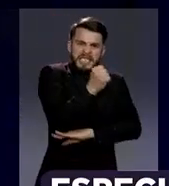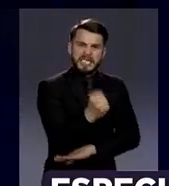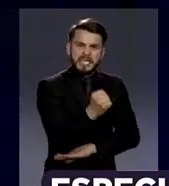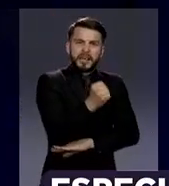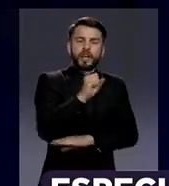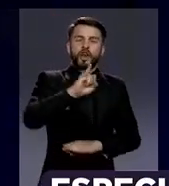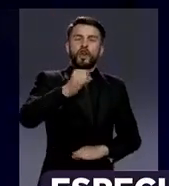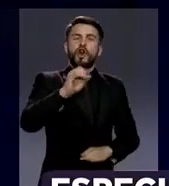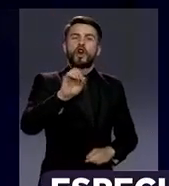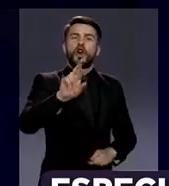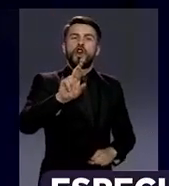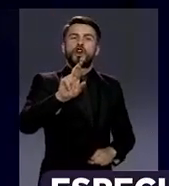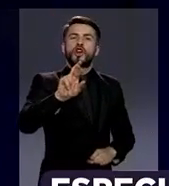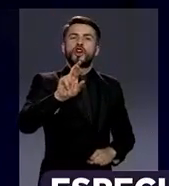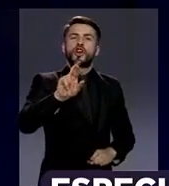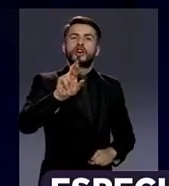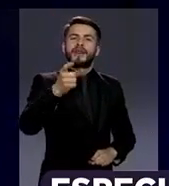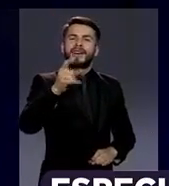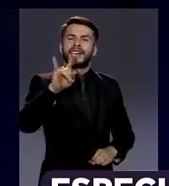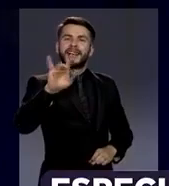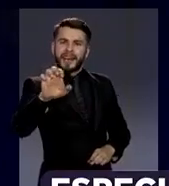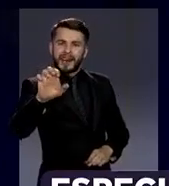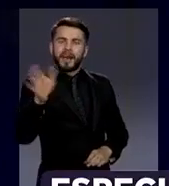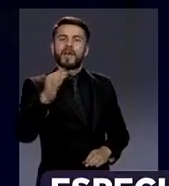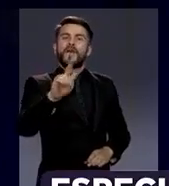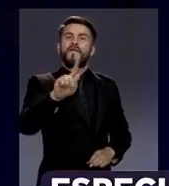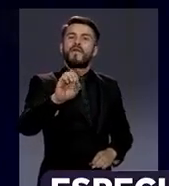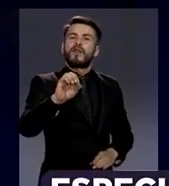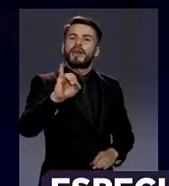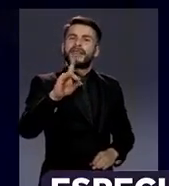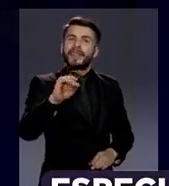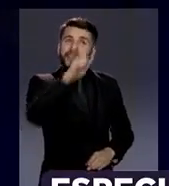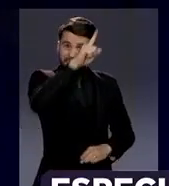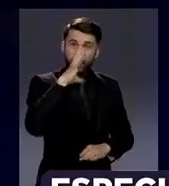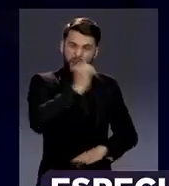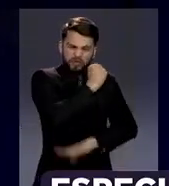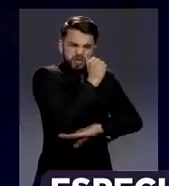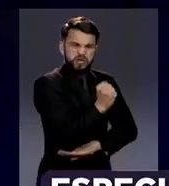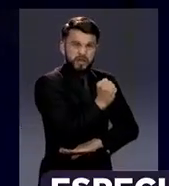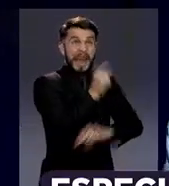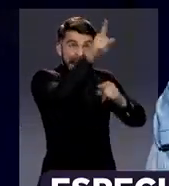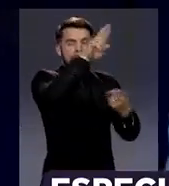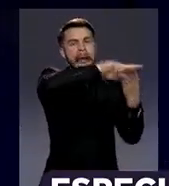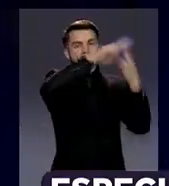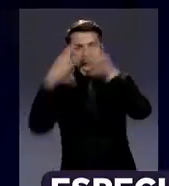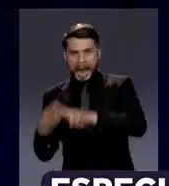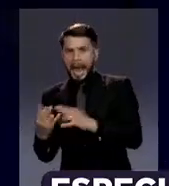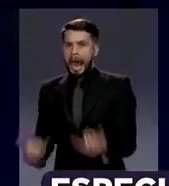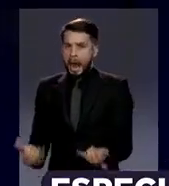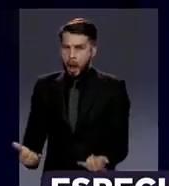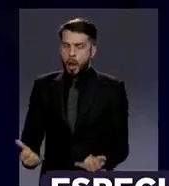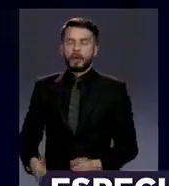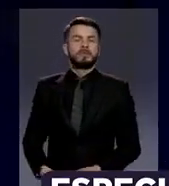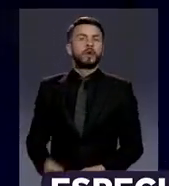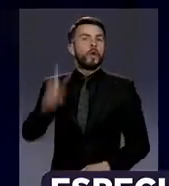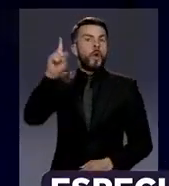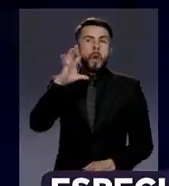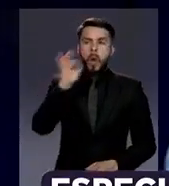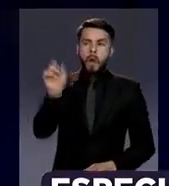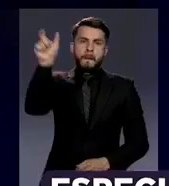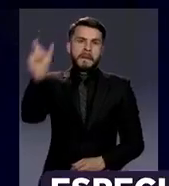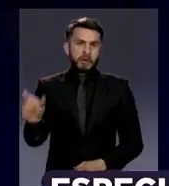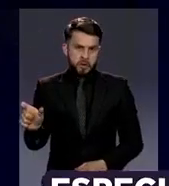solamente un abuso en este caso fue un asesinato deliberado de un ciudadano de un bogotano retenido manera arbitraria llevado aunque ha